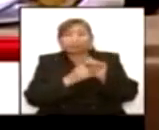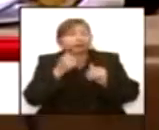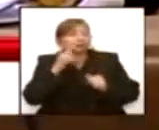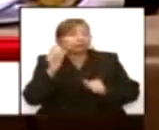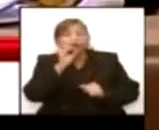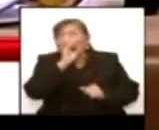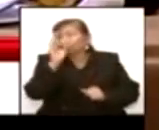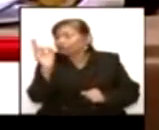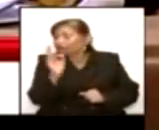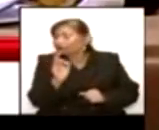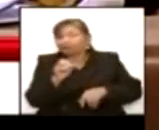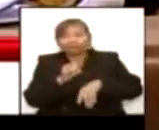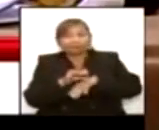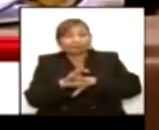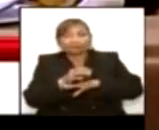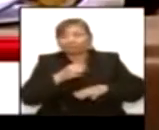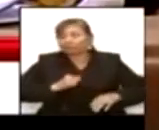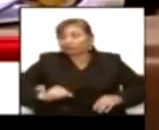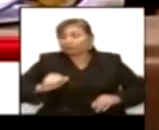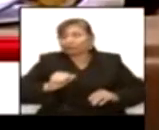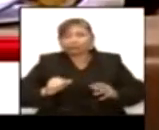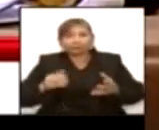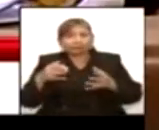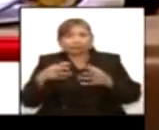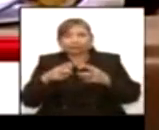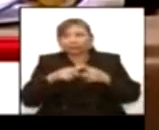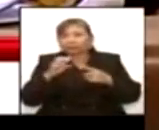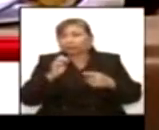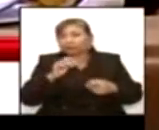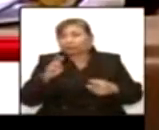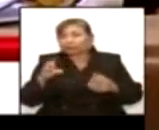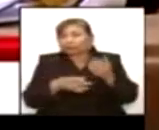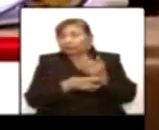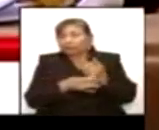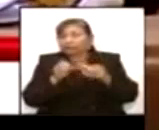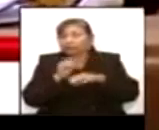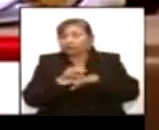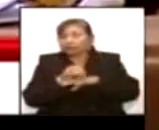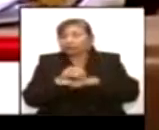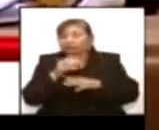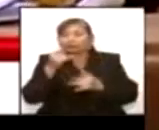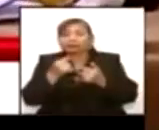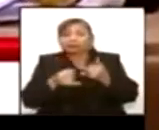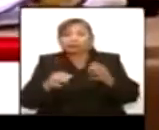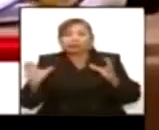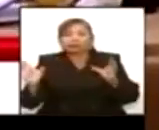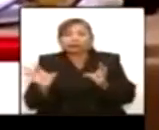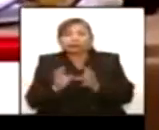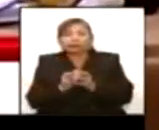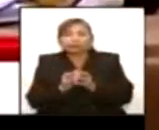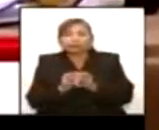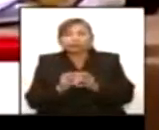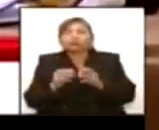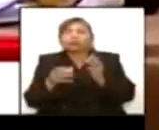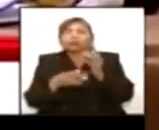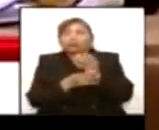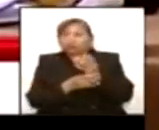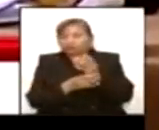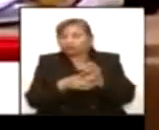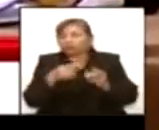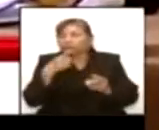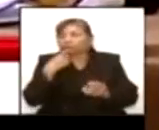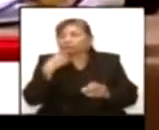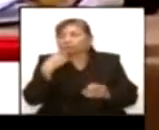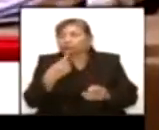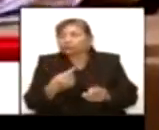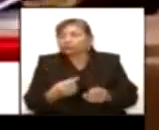en ningún momento ha recomendado el aborto terapéutico, porque quien lo recomienda finalmente es la Junta Médica, también lo he